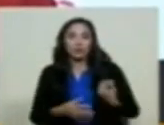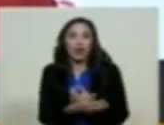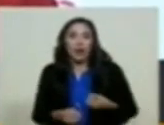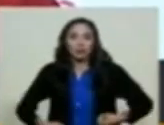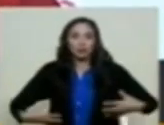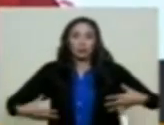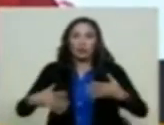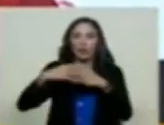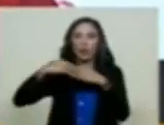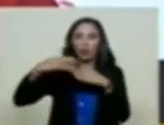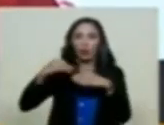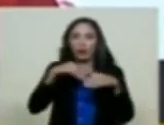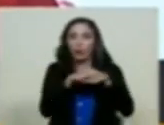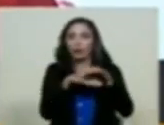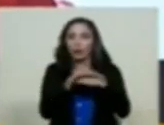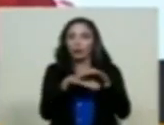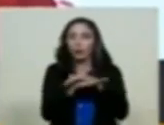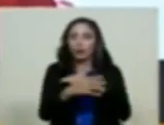dólares.